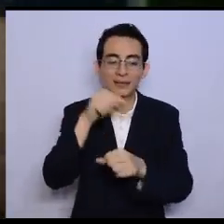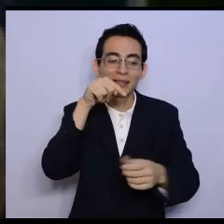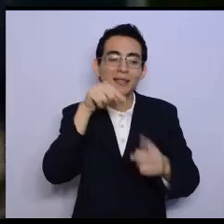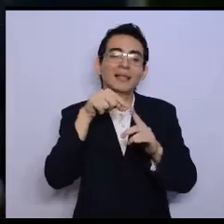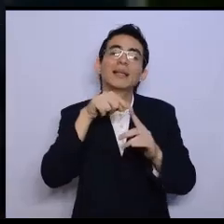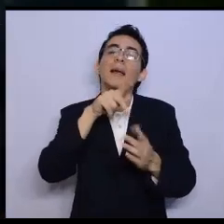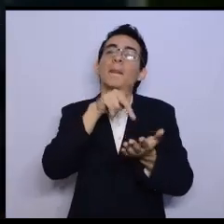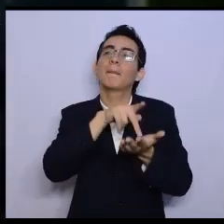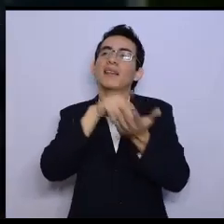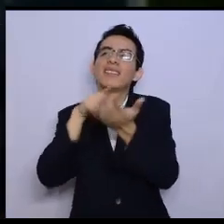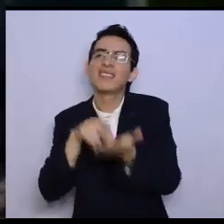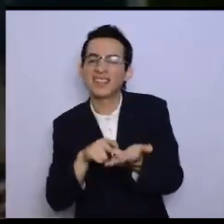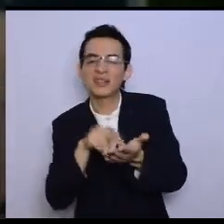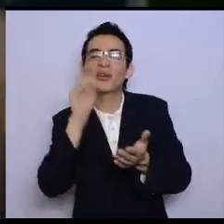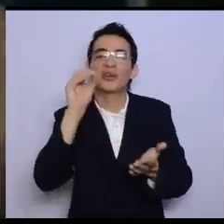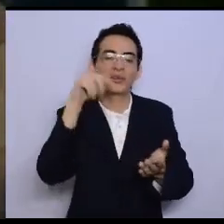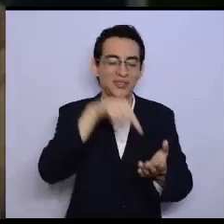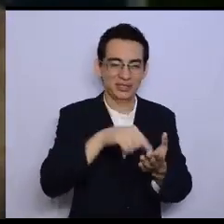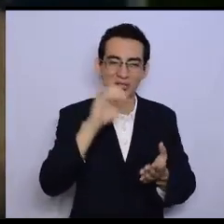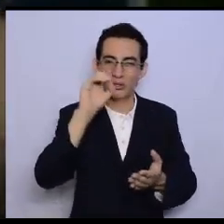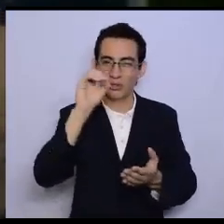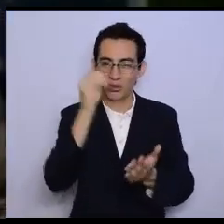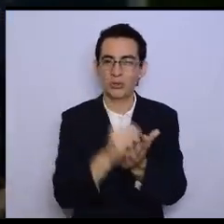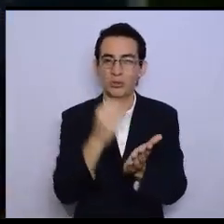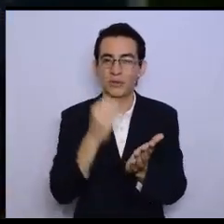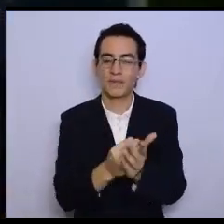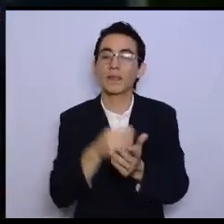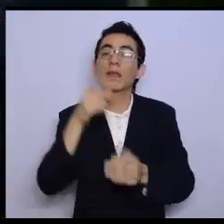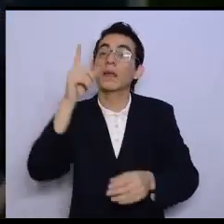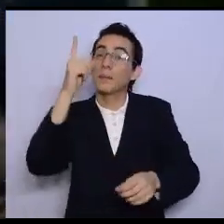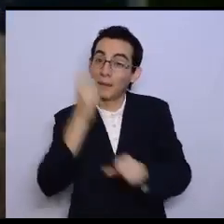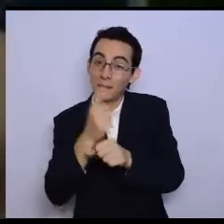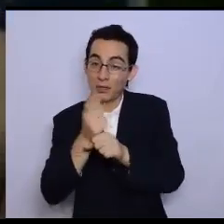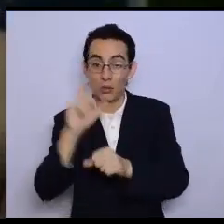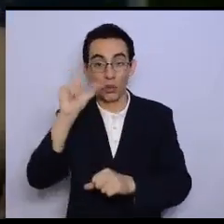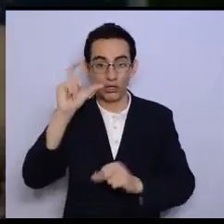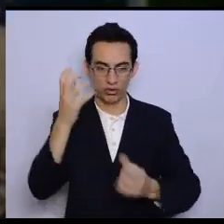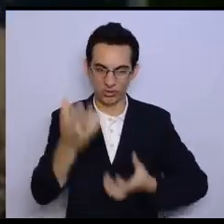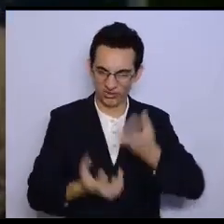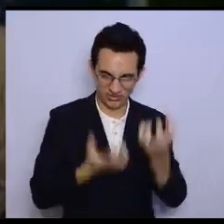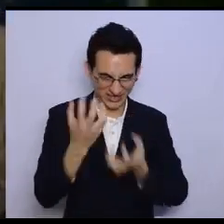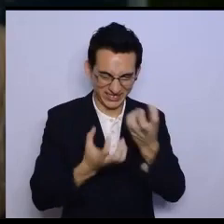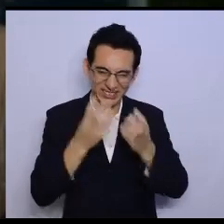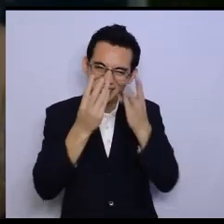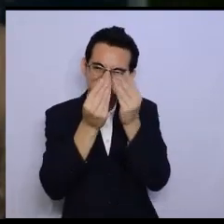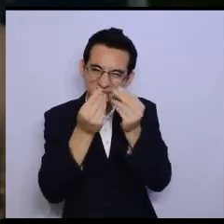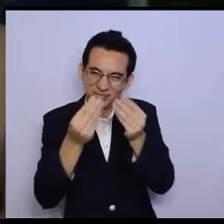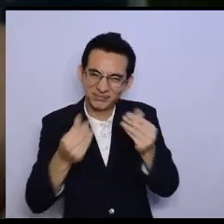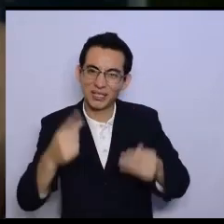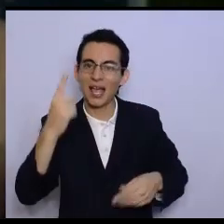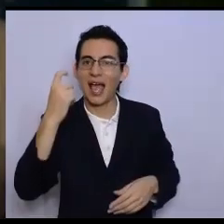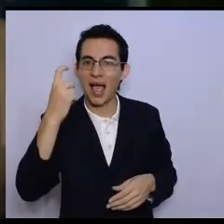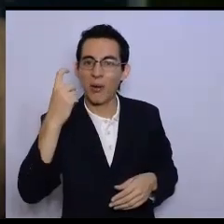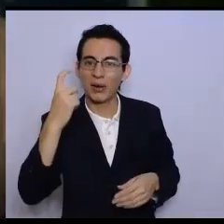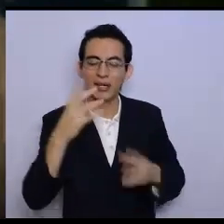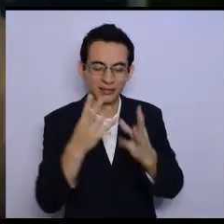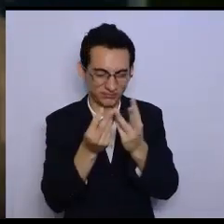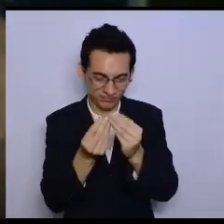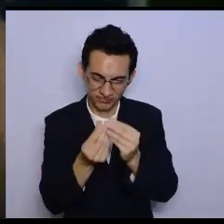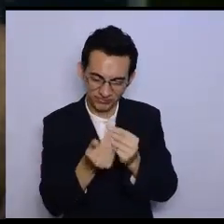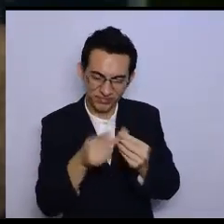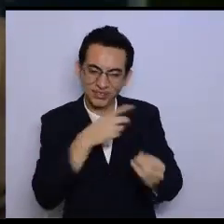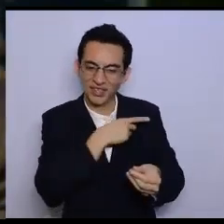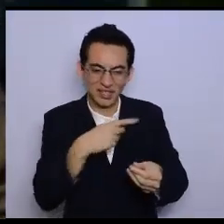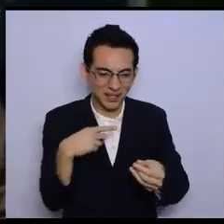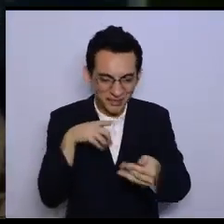densidad del oro. El oro, al fundirse, es purificado de las impurezas con las